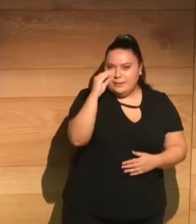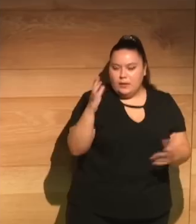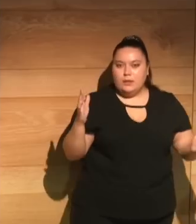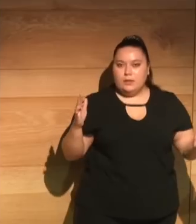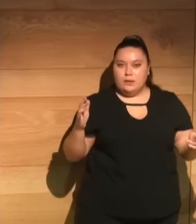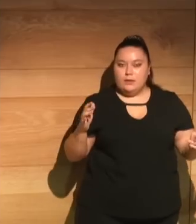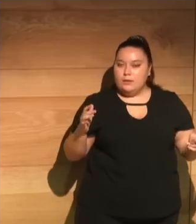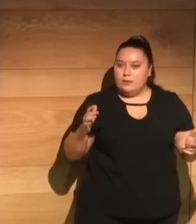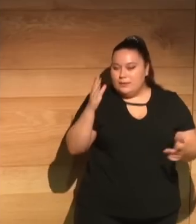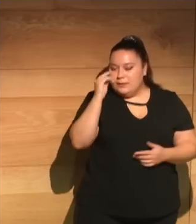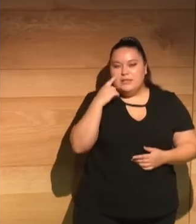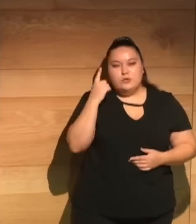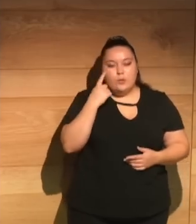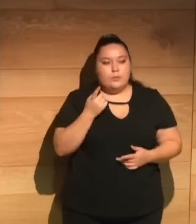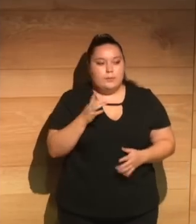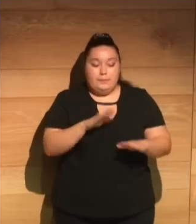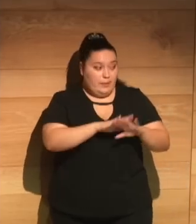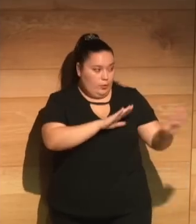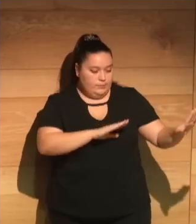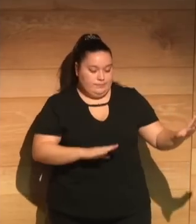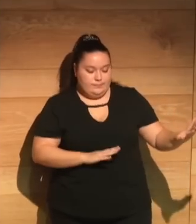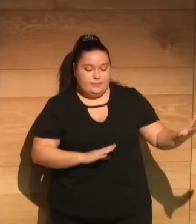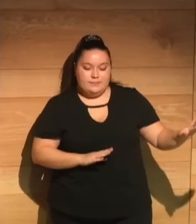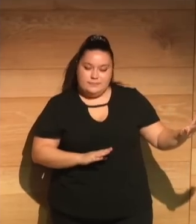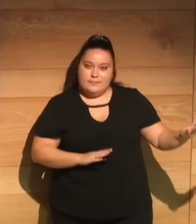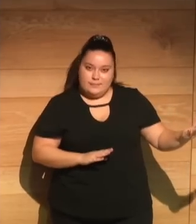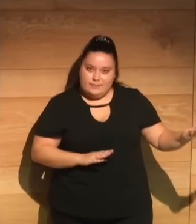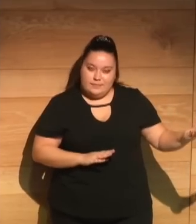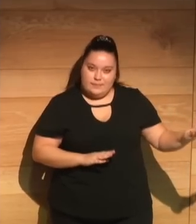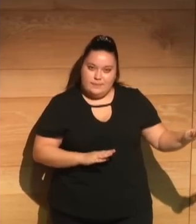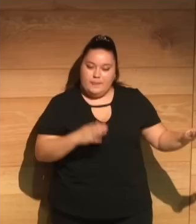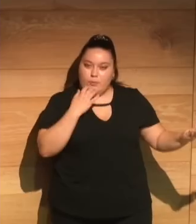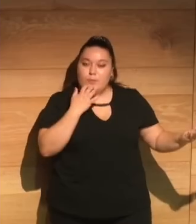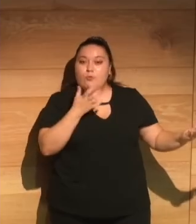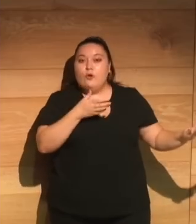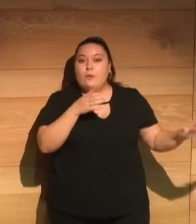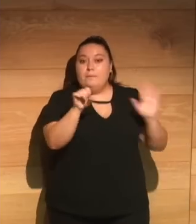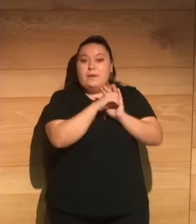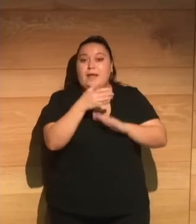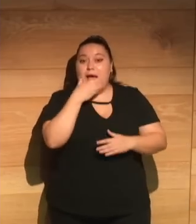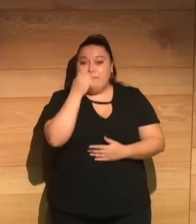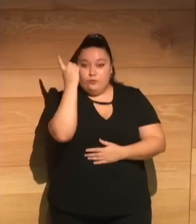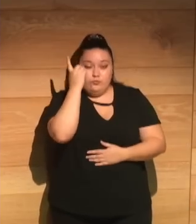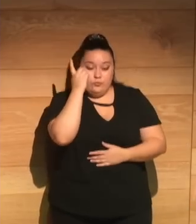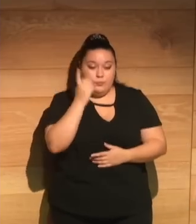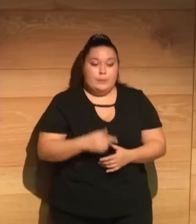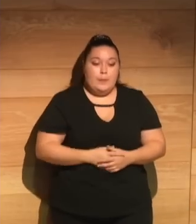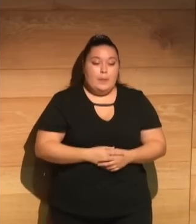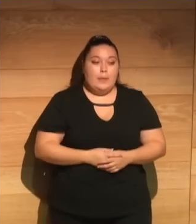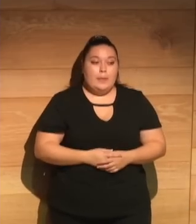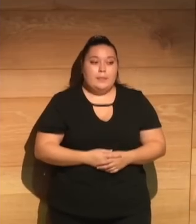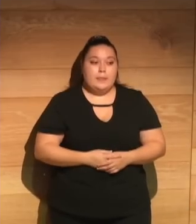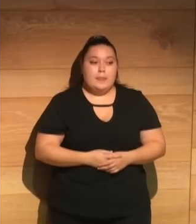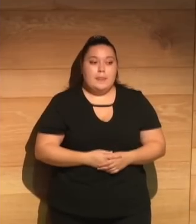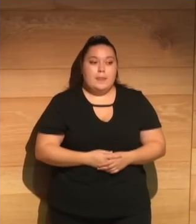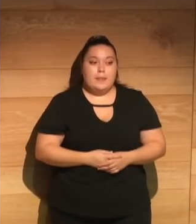listo, macho. ¿Por qué? Porque si os fijáis, perdóname, Juan, en el iPhone, bendito seáis, en el iPhone él